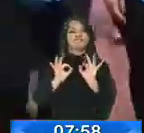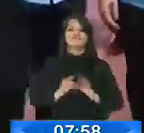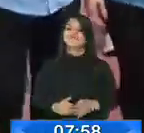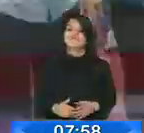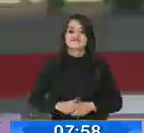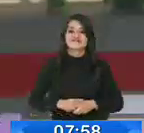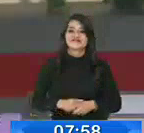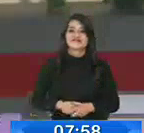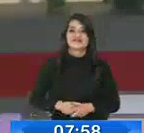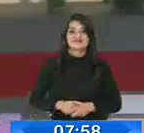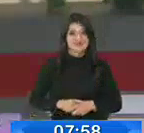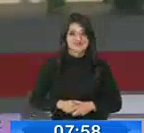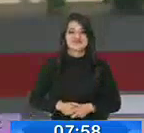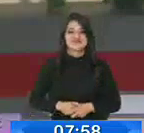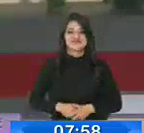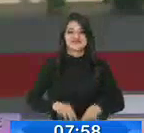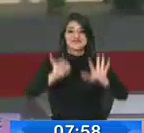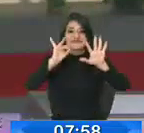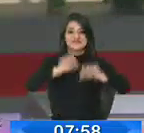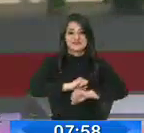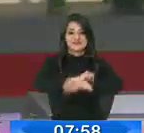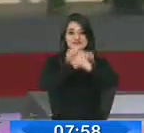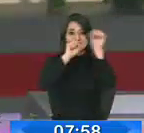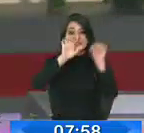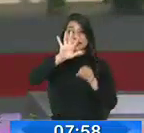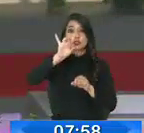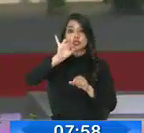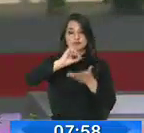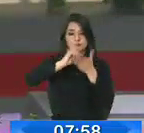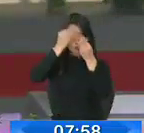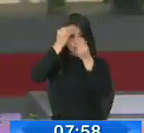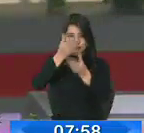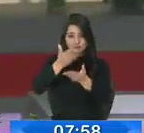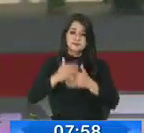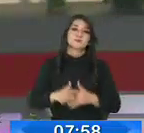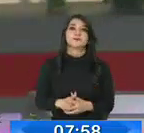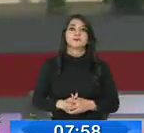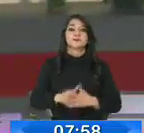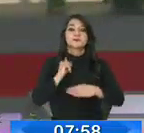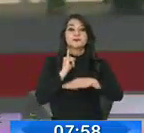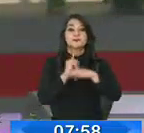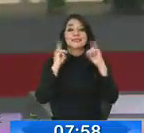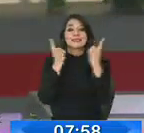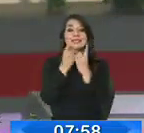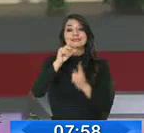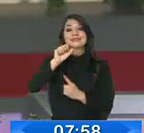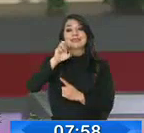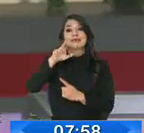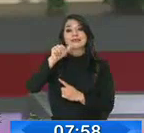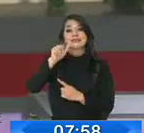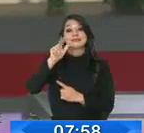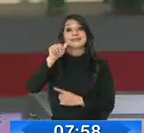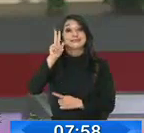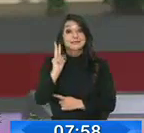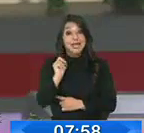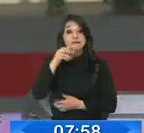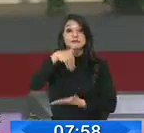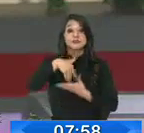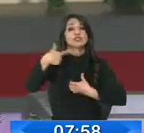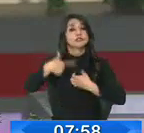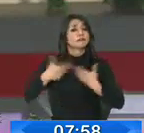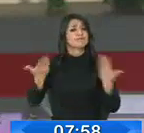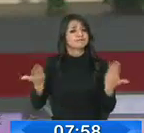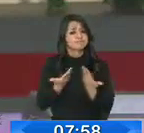Pisa. 7:58 en la mañana, déjeme contarles. En la iglesia de San Sebastián, allá en el centro histórico de Quito, se realiza